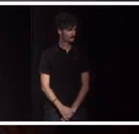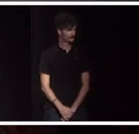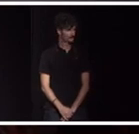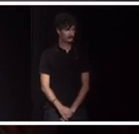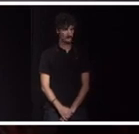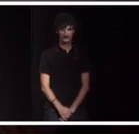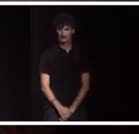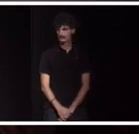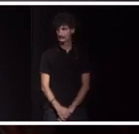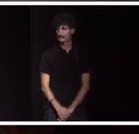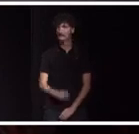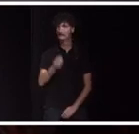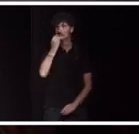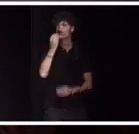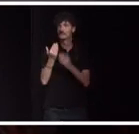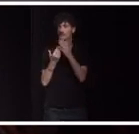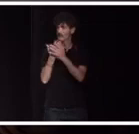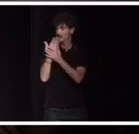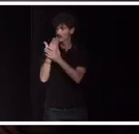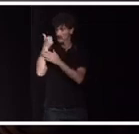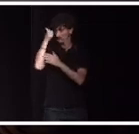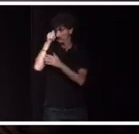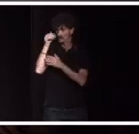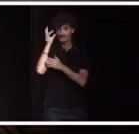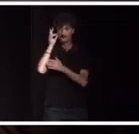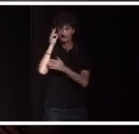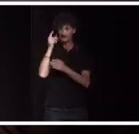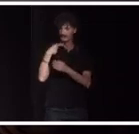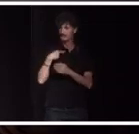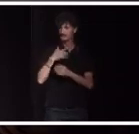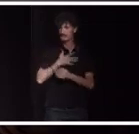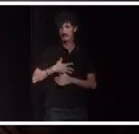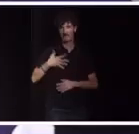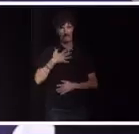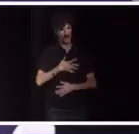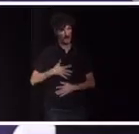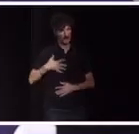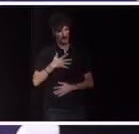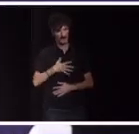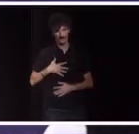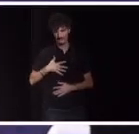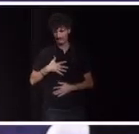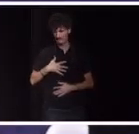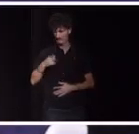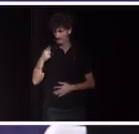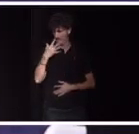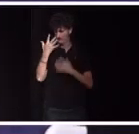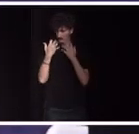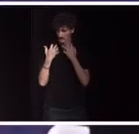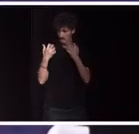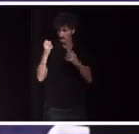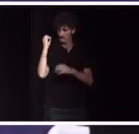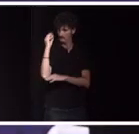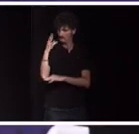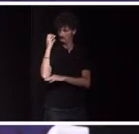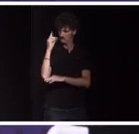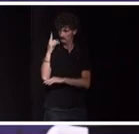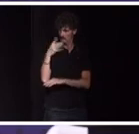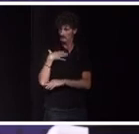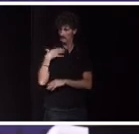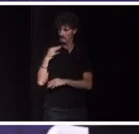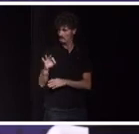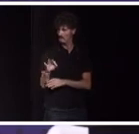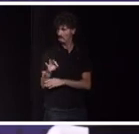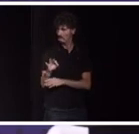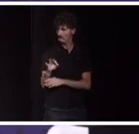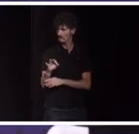Bueno, buenos días a todos y a todas. Para mí, la verdad que es un placer poder intervenir en este acto,